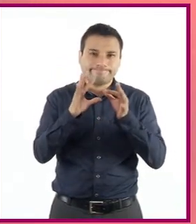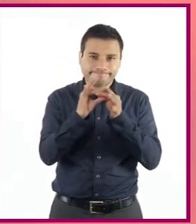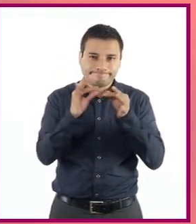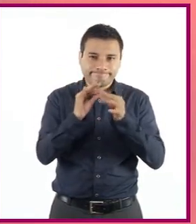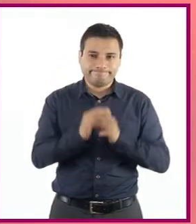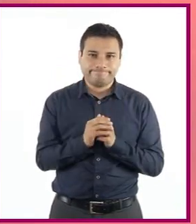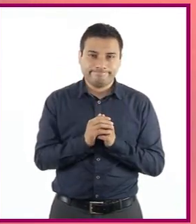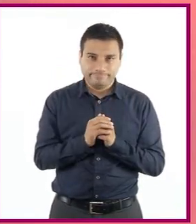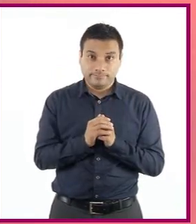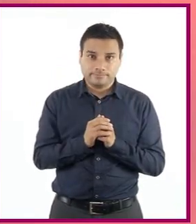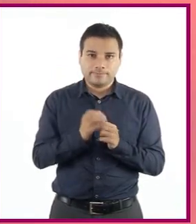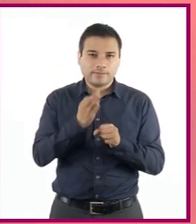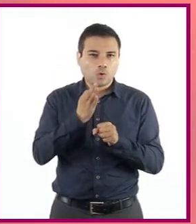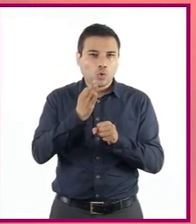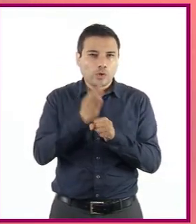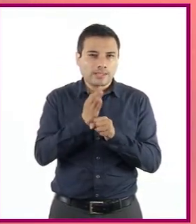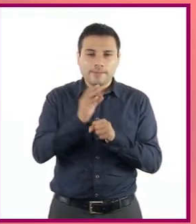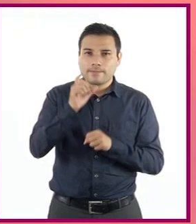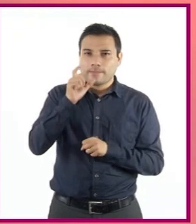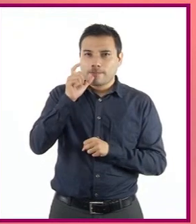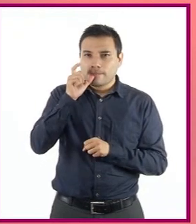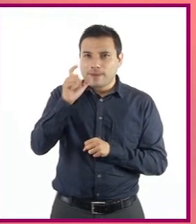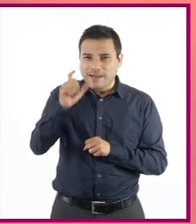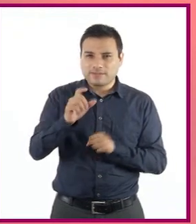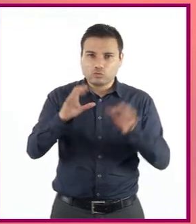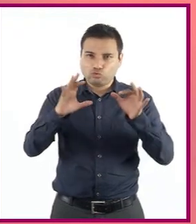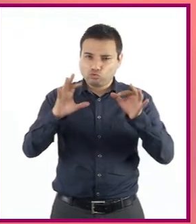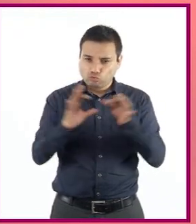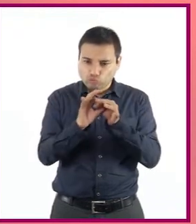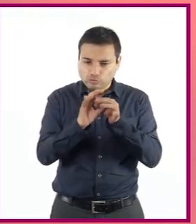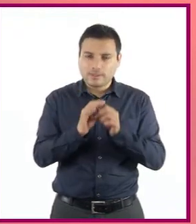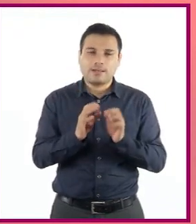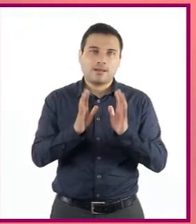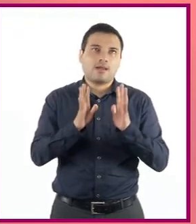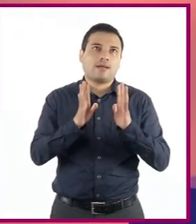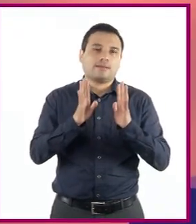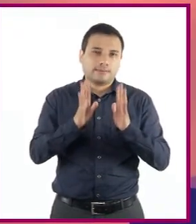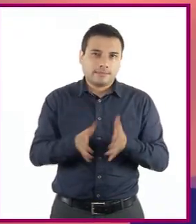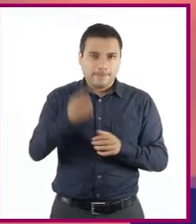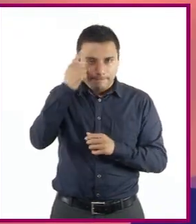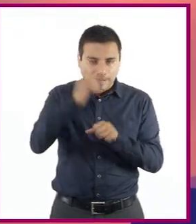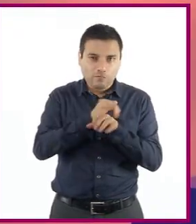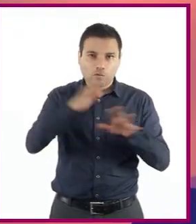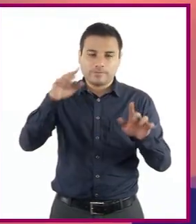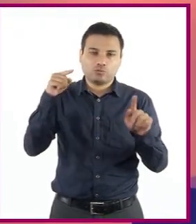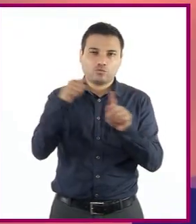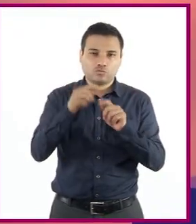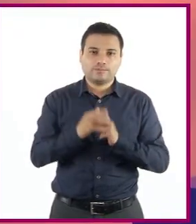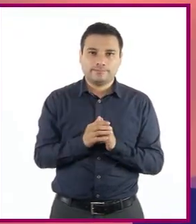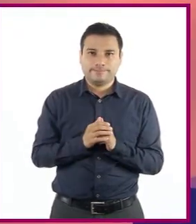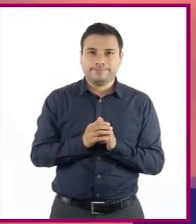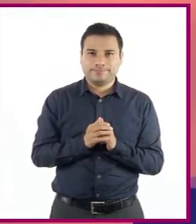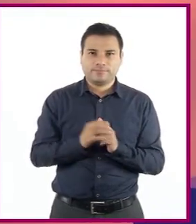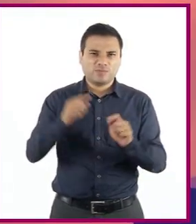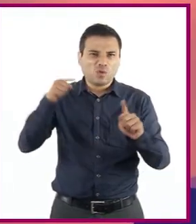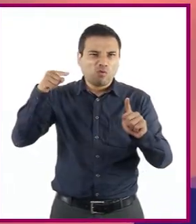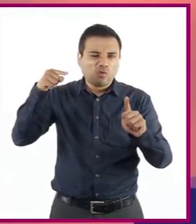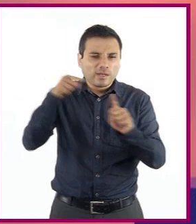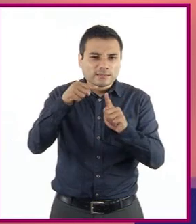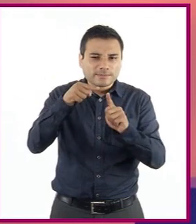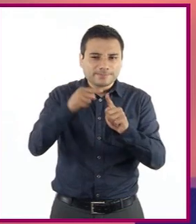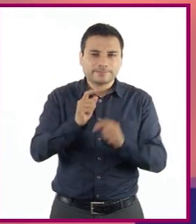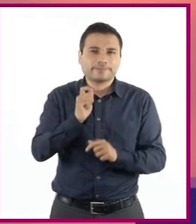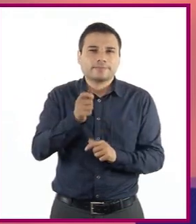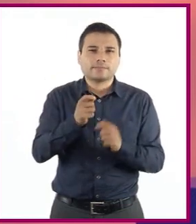sesión que abordaríamos los nexos y expresiones para focalizar información. Así es, focalizar. Es algo